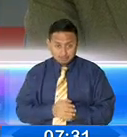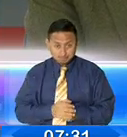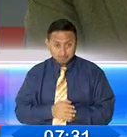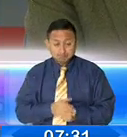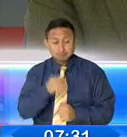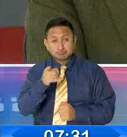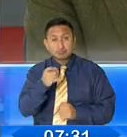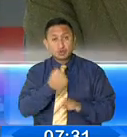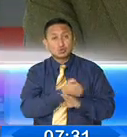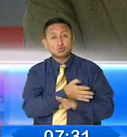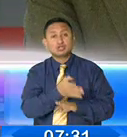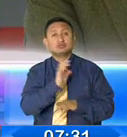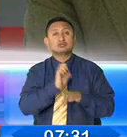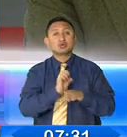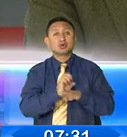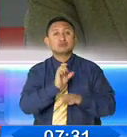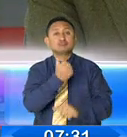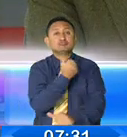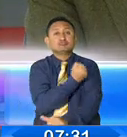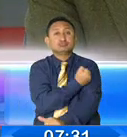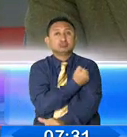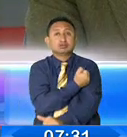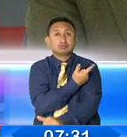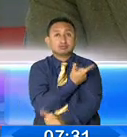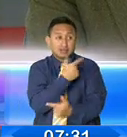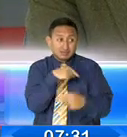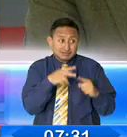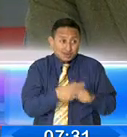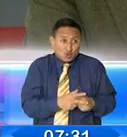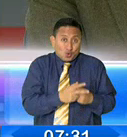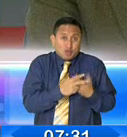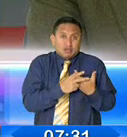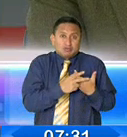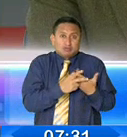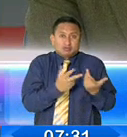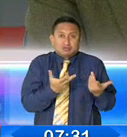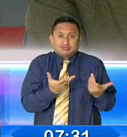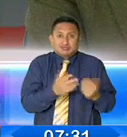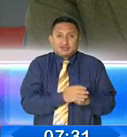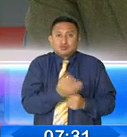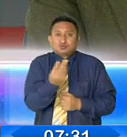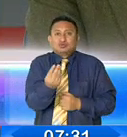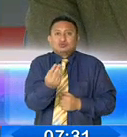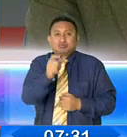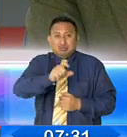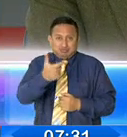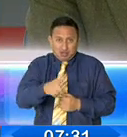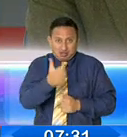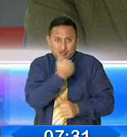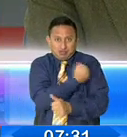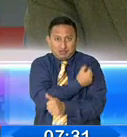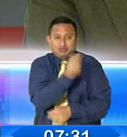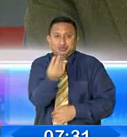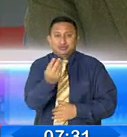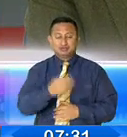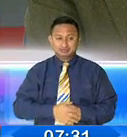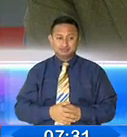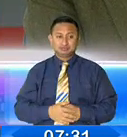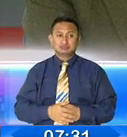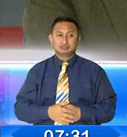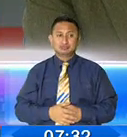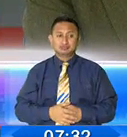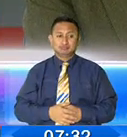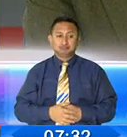recomendaría para el Ecuador en la vacunación? Porque estamos comenzando la vacunación, apenas tenemos muy pocos vacunados. ¿Sería cambiar